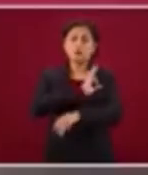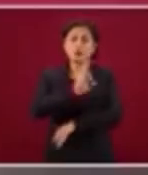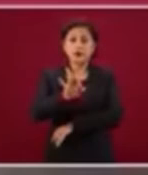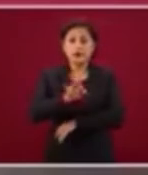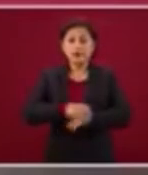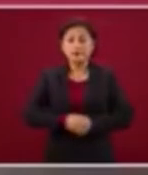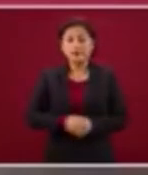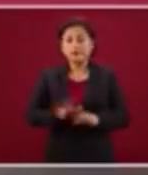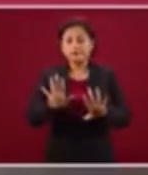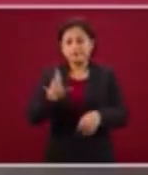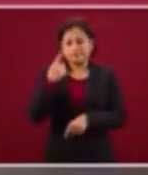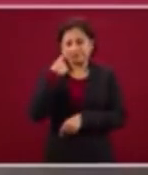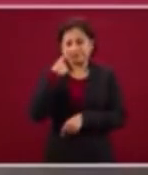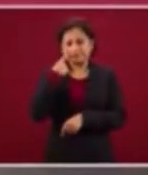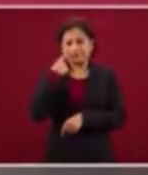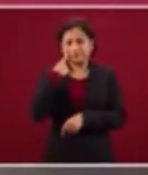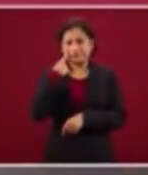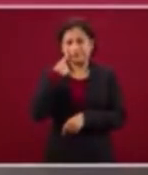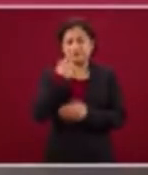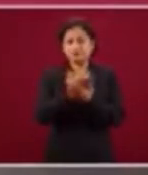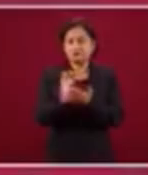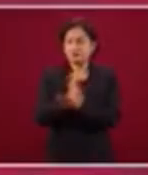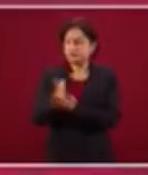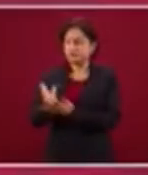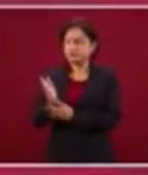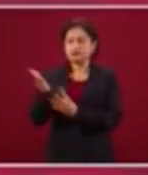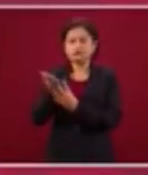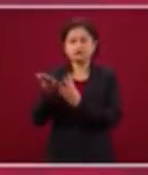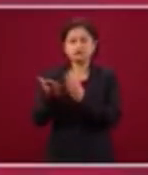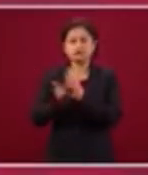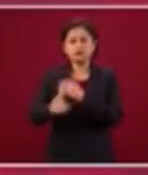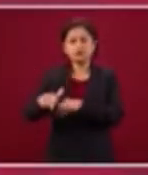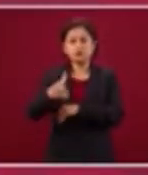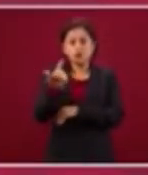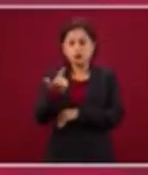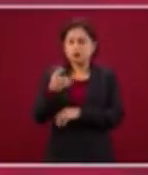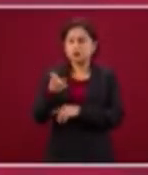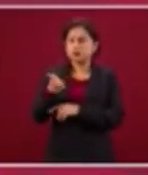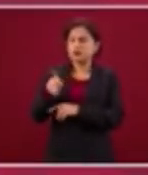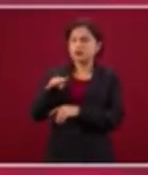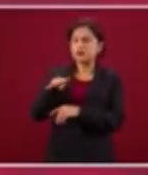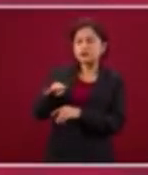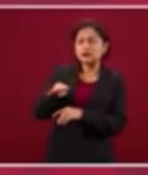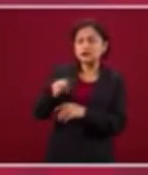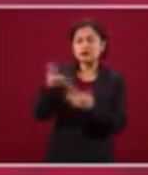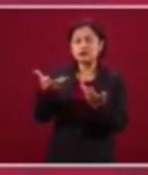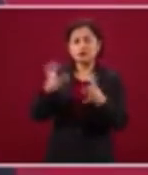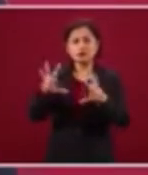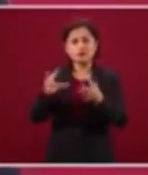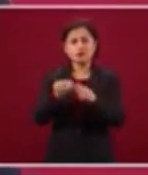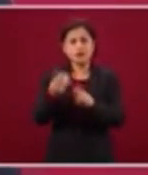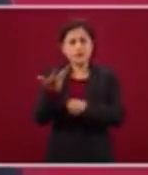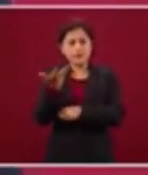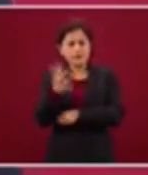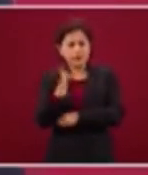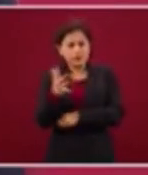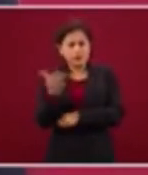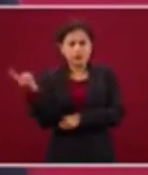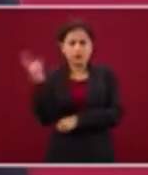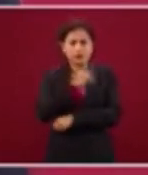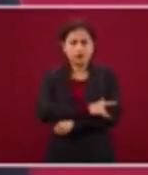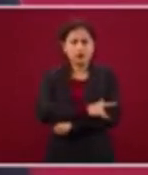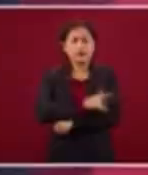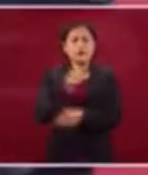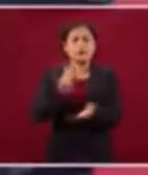si son 12 partes, son 19. En general, la operación del avión son 200